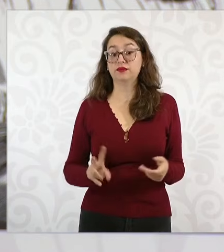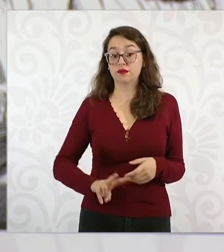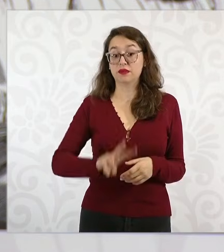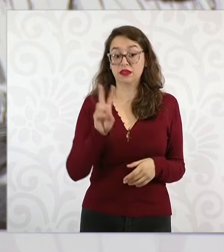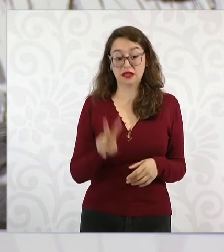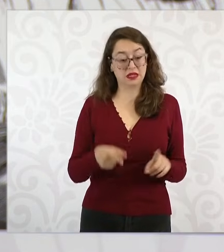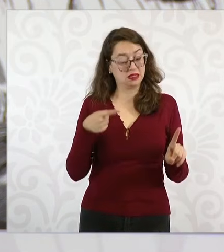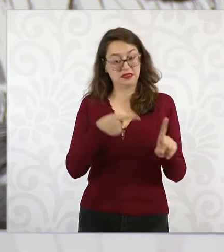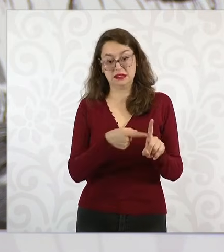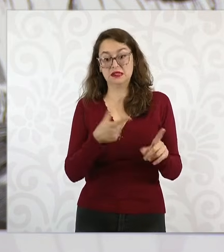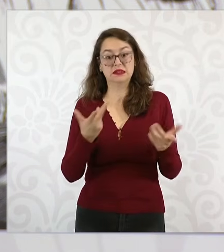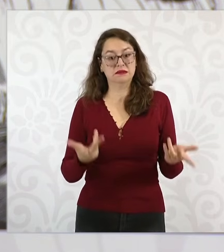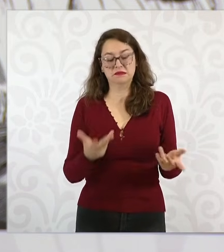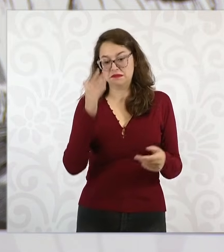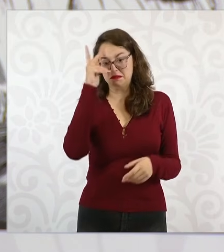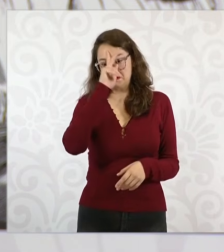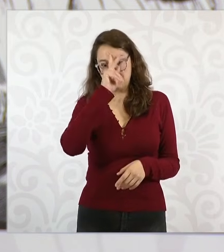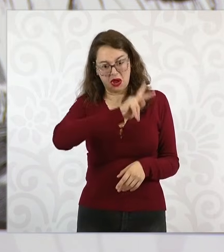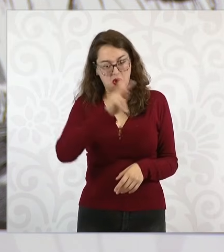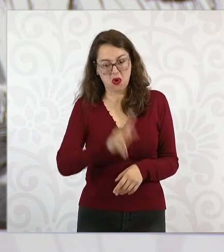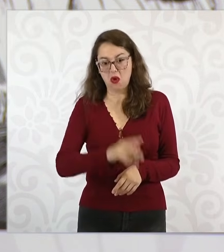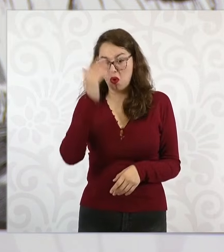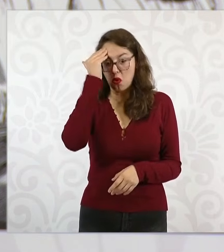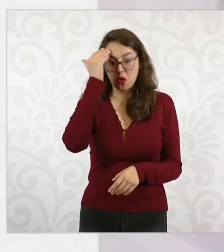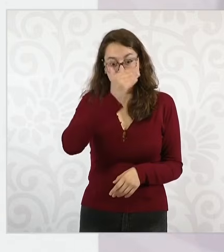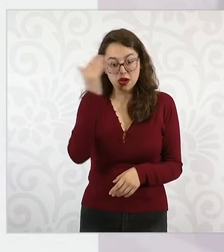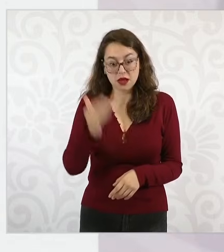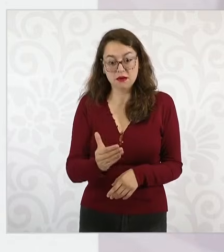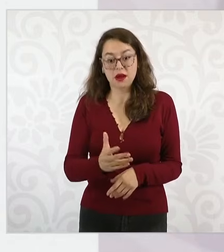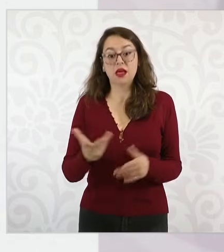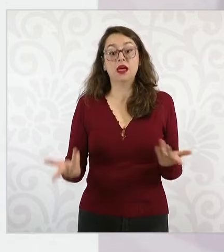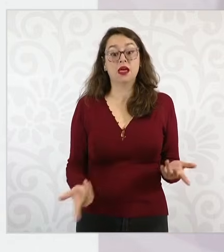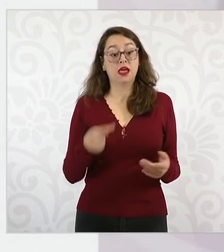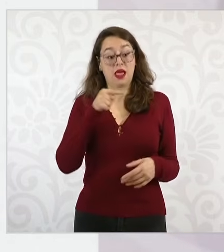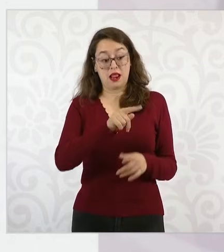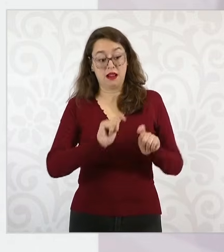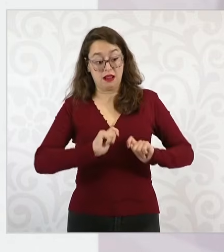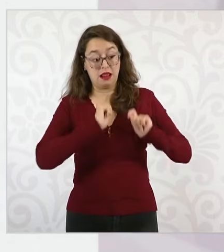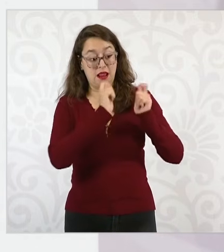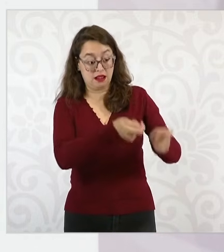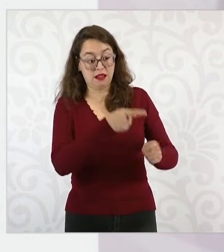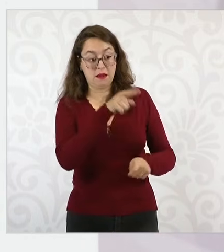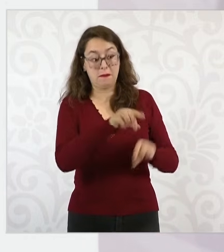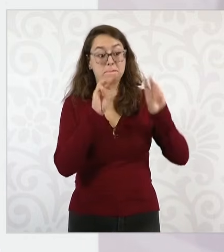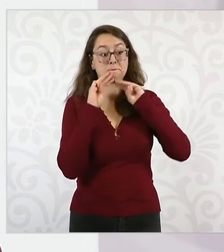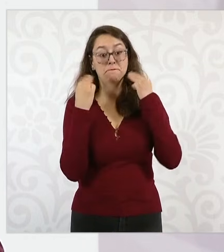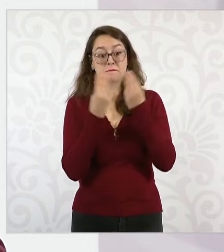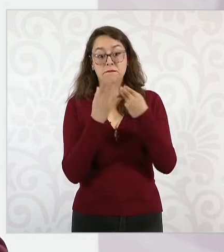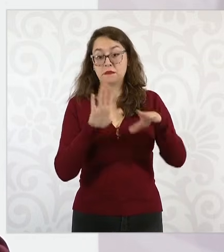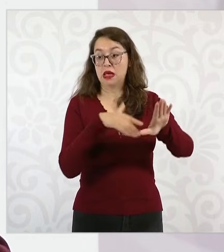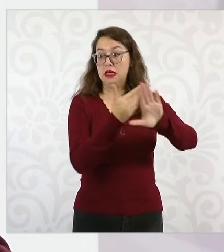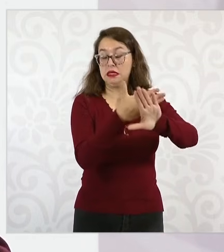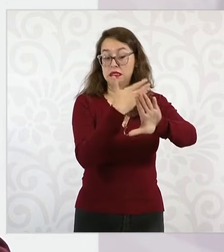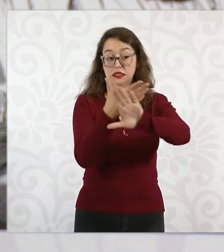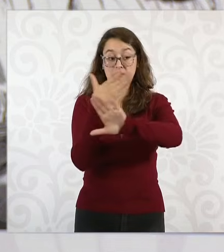al que se le encargó la guerra contra el narco y resultó apoyar a un grupo del narcotráfico. Por cierto,